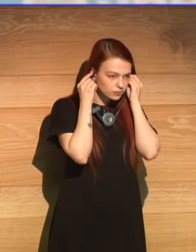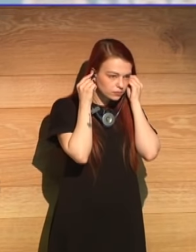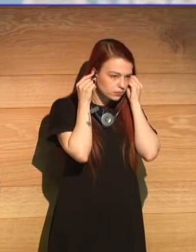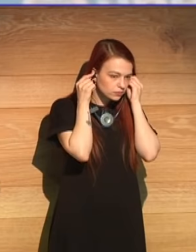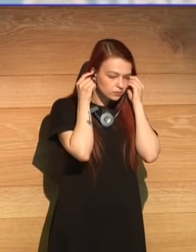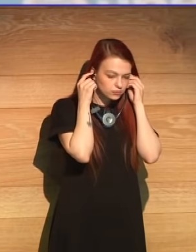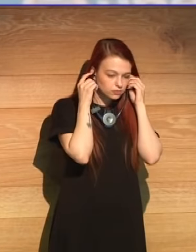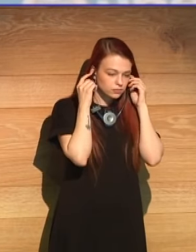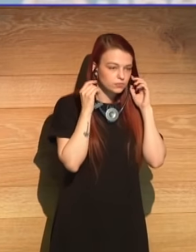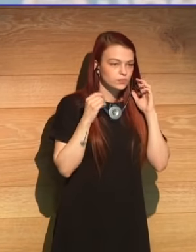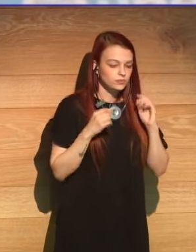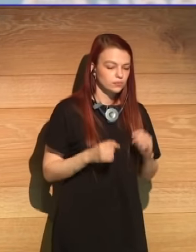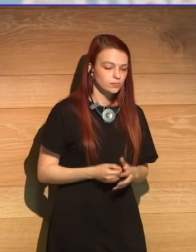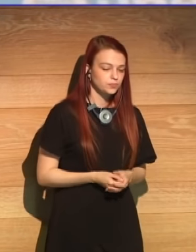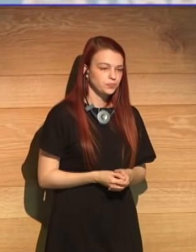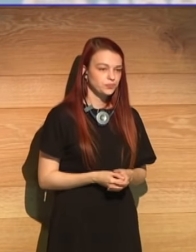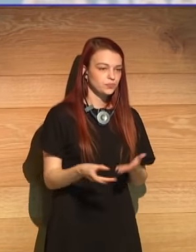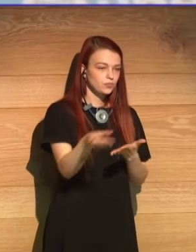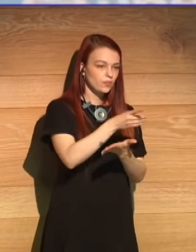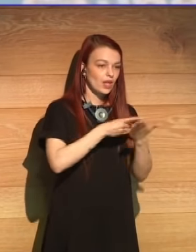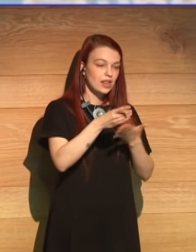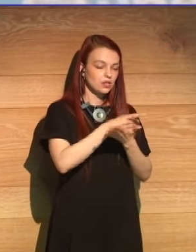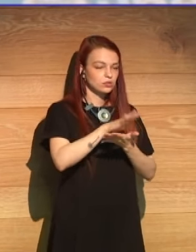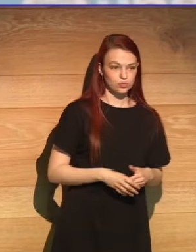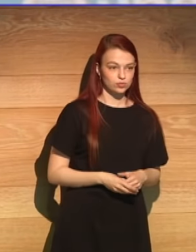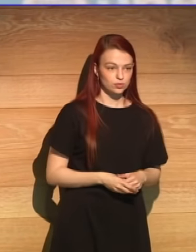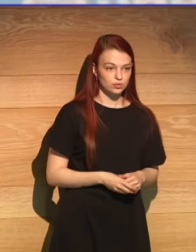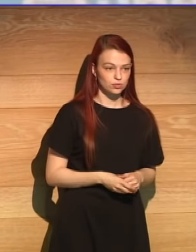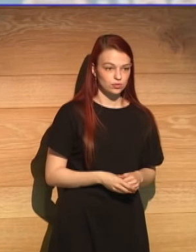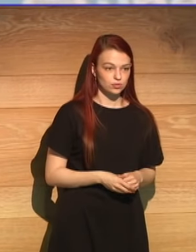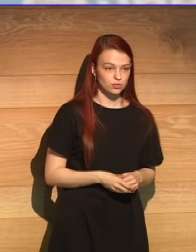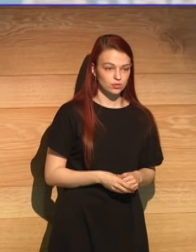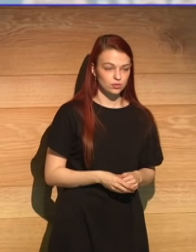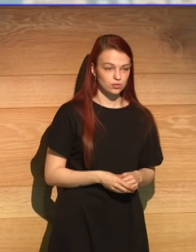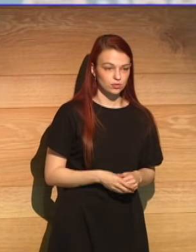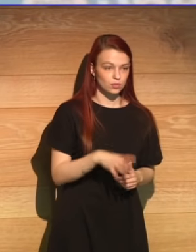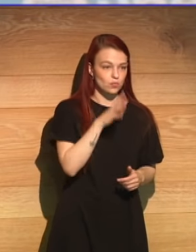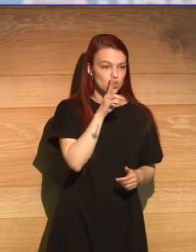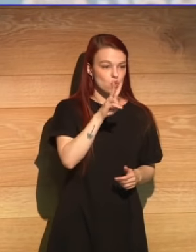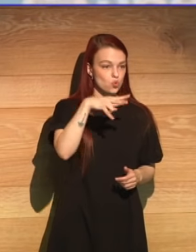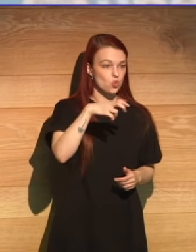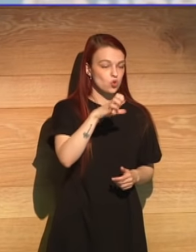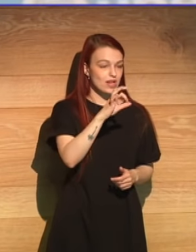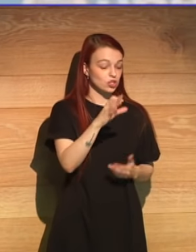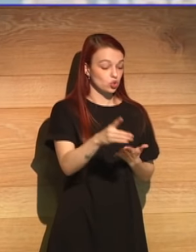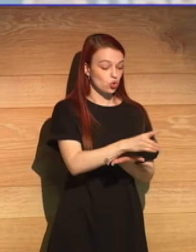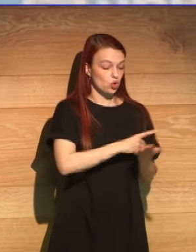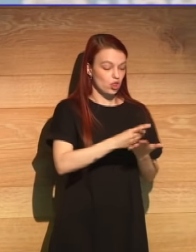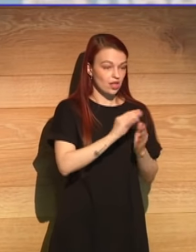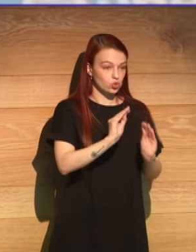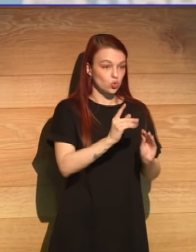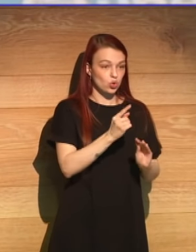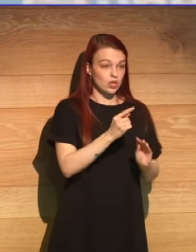of the pandemic on the educational system in Africa. Según datos de la UNESCO, antes de la